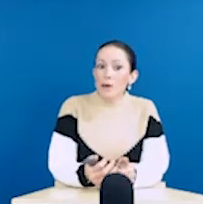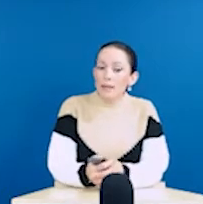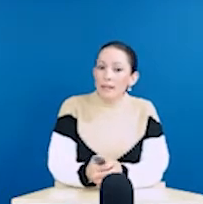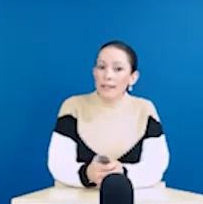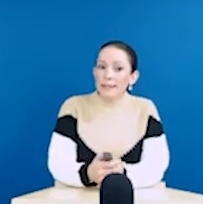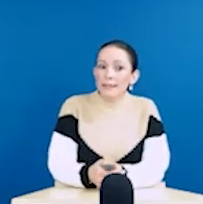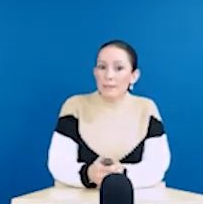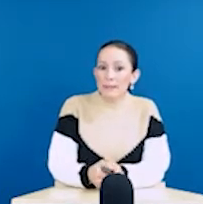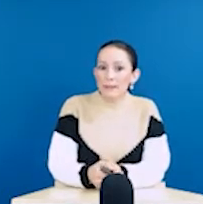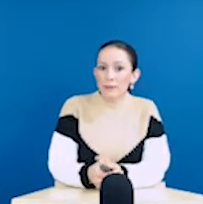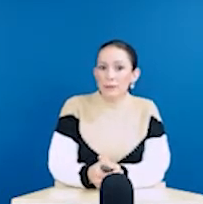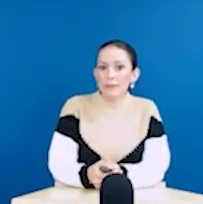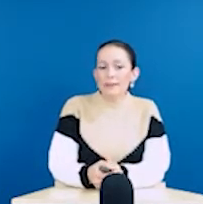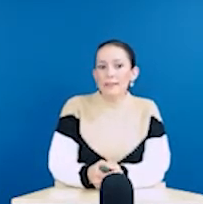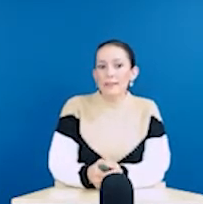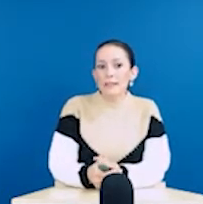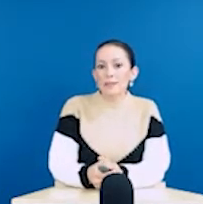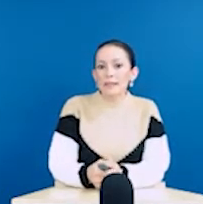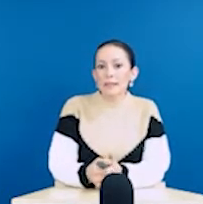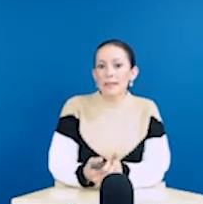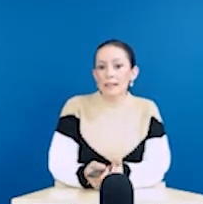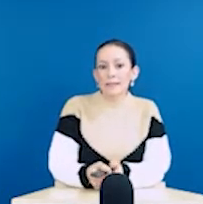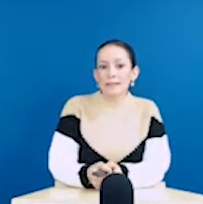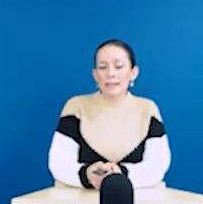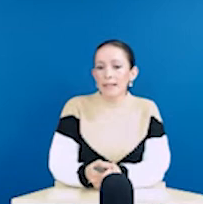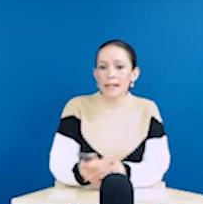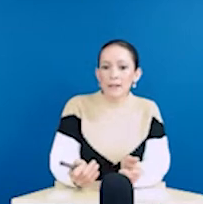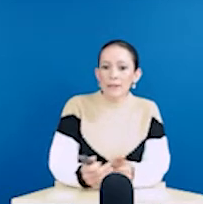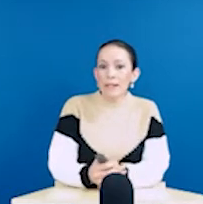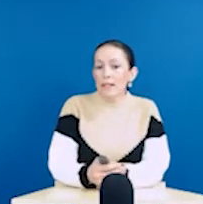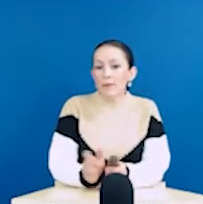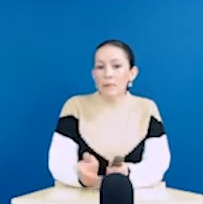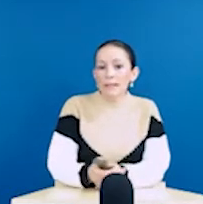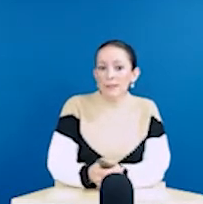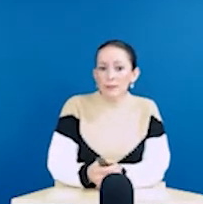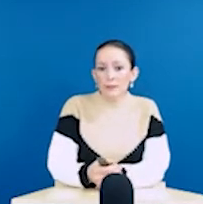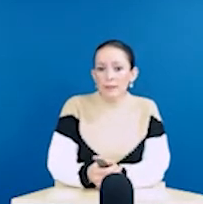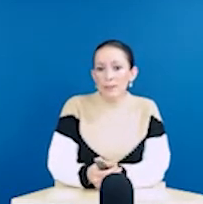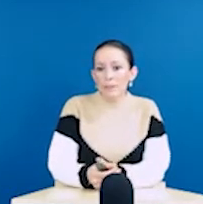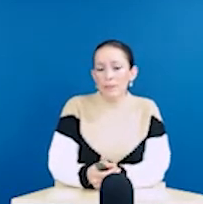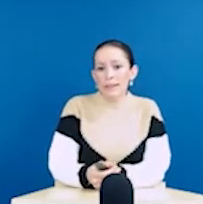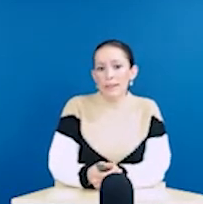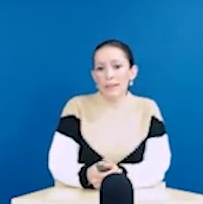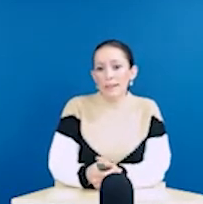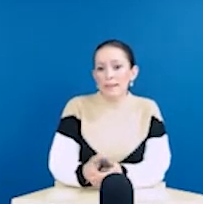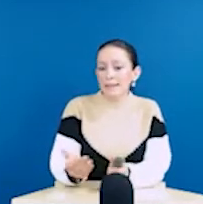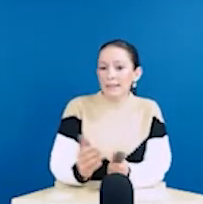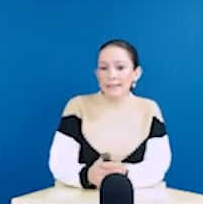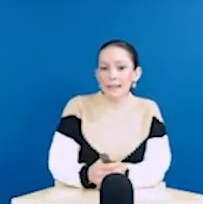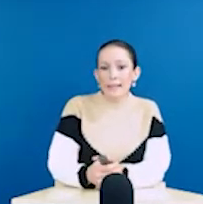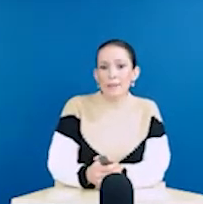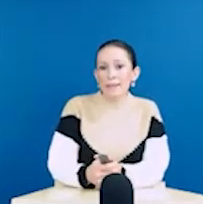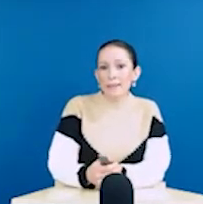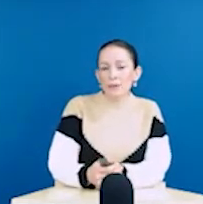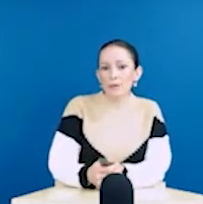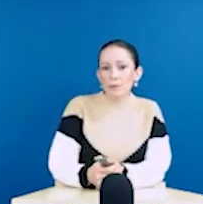y cada una de esas administraciones las tenemos que tener claras. Claro, la formulación que tenemos para desde